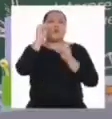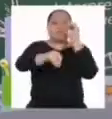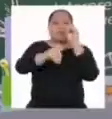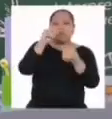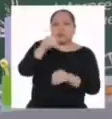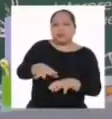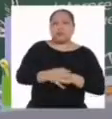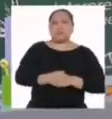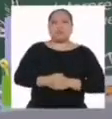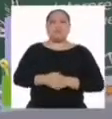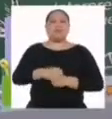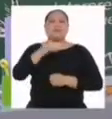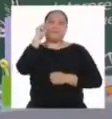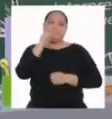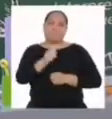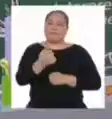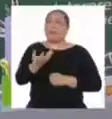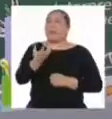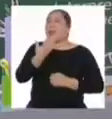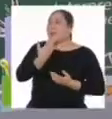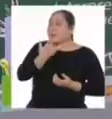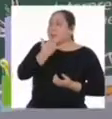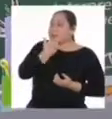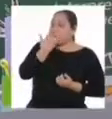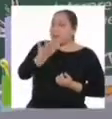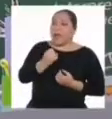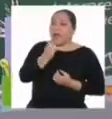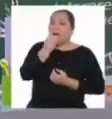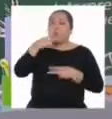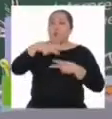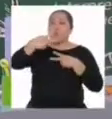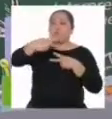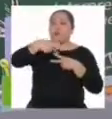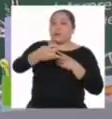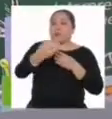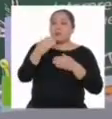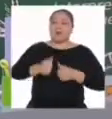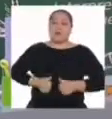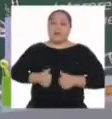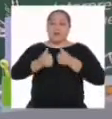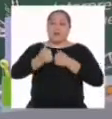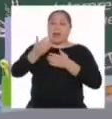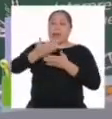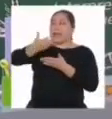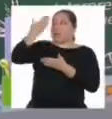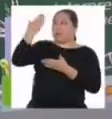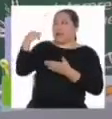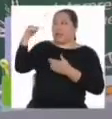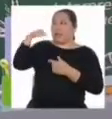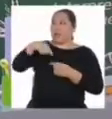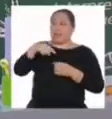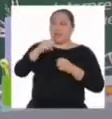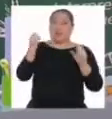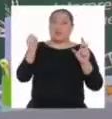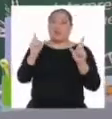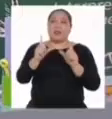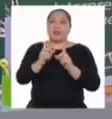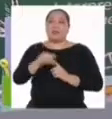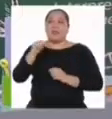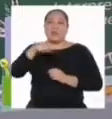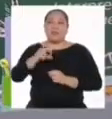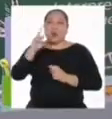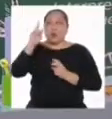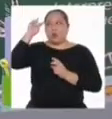basura? Sí, lo que había sucedido es que algunos vecinos que viven a la espalda del canal se habían confundido y en un